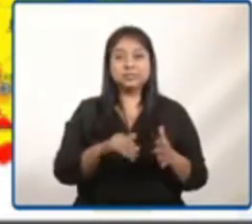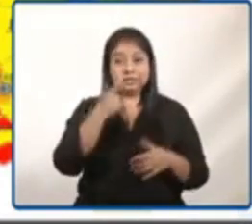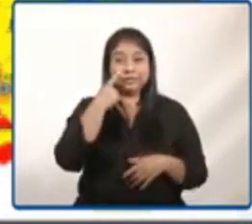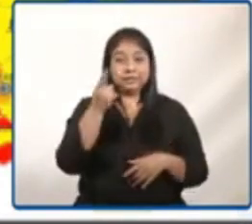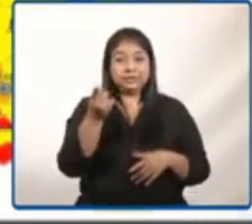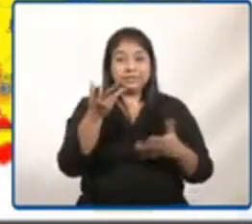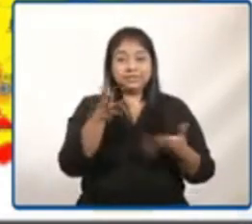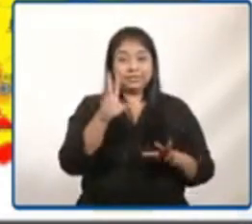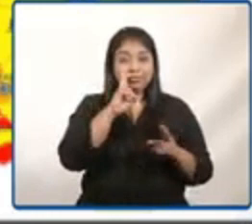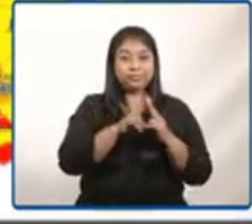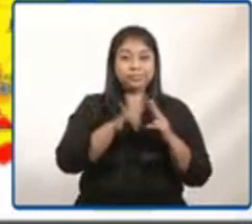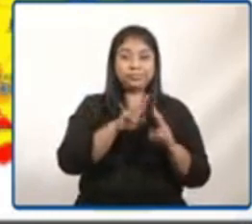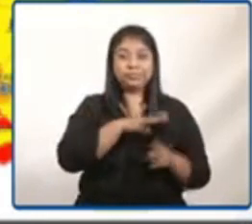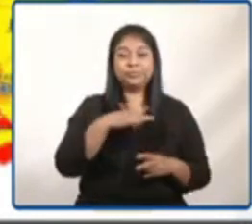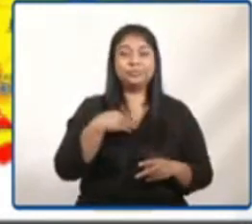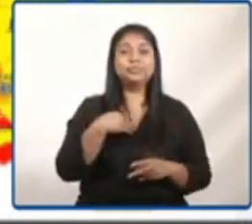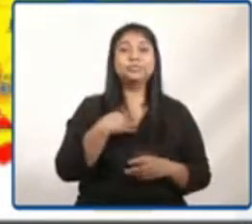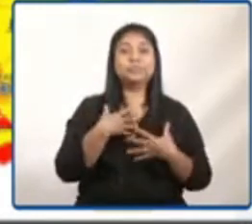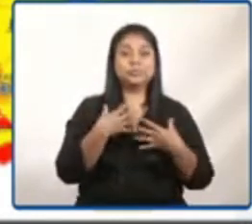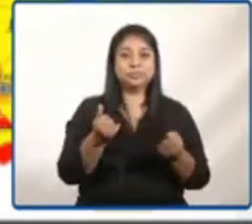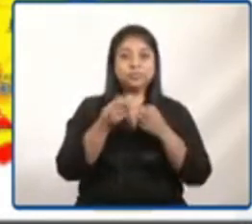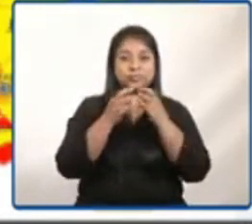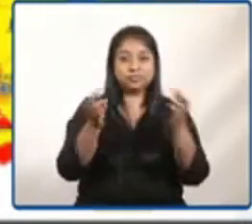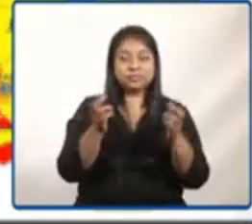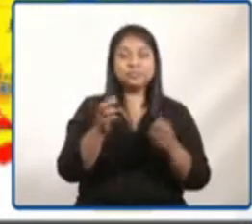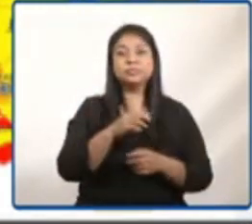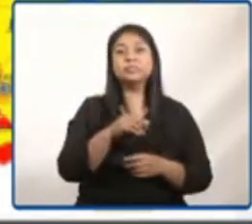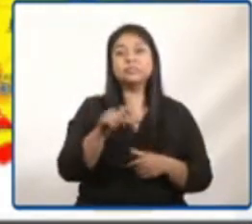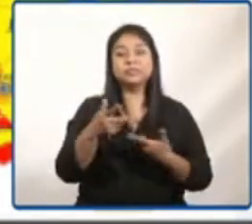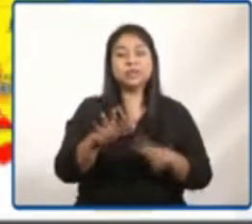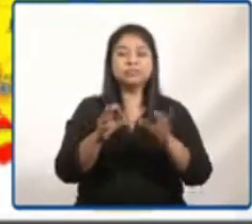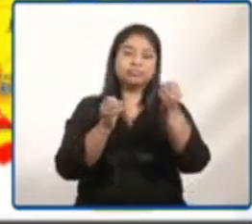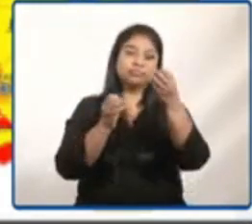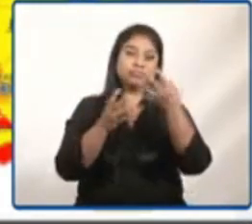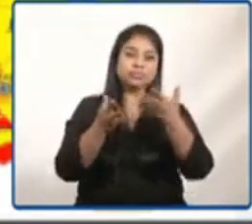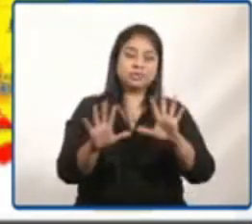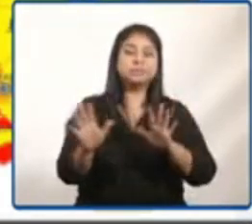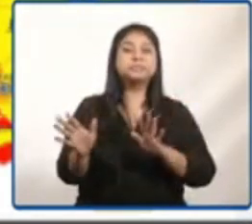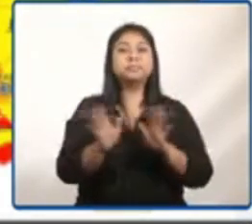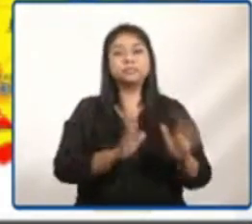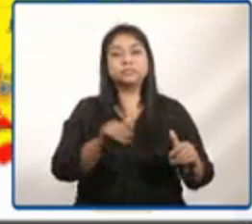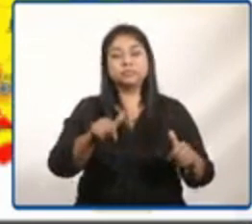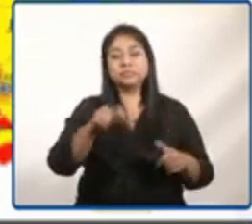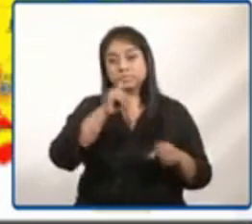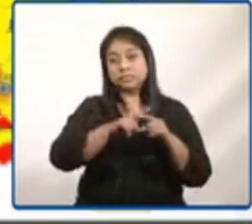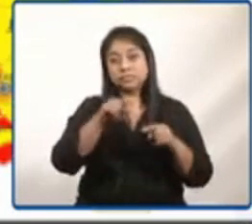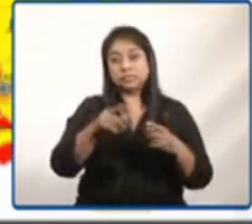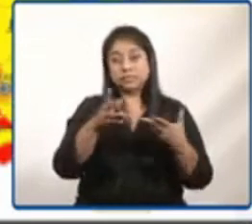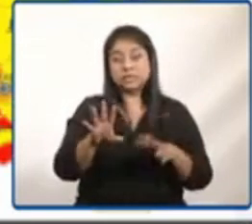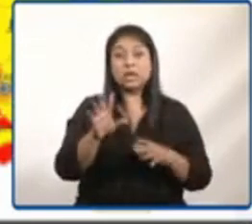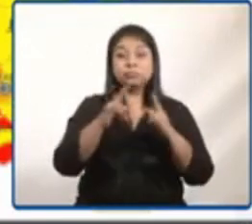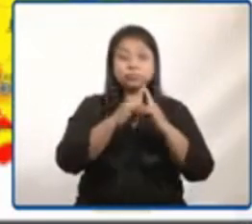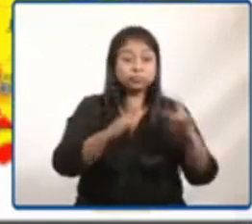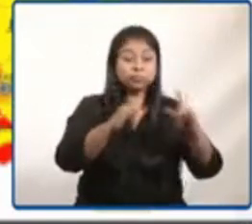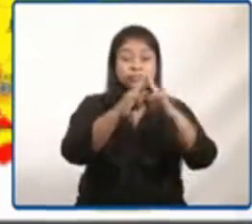conocen, el Ministerio de Salud Pública y Asistencia Social da a conocer esto. Entonces, los campamentos estarán ubicados en